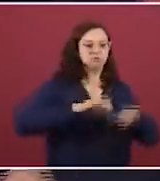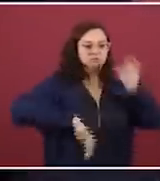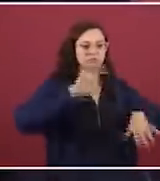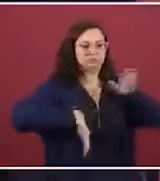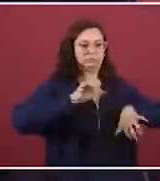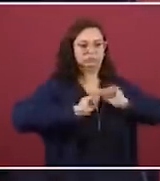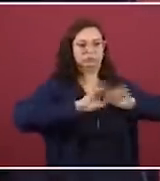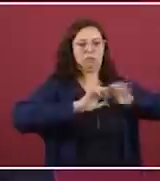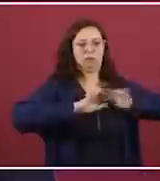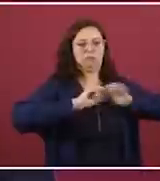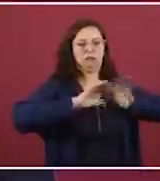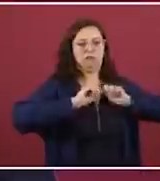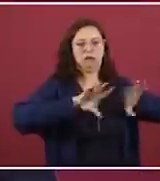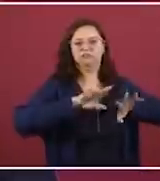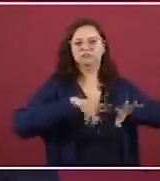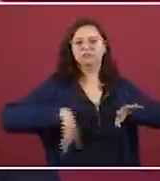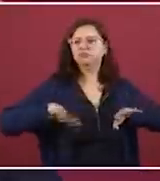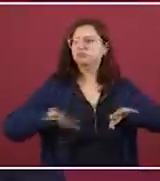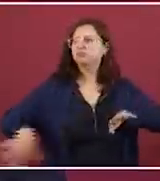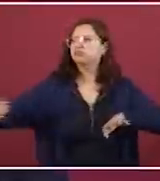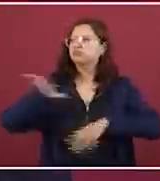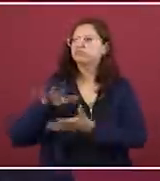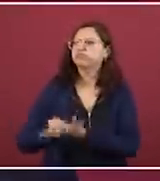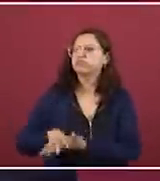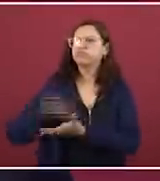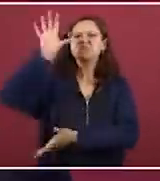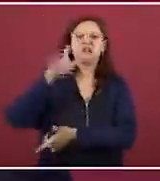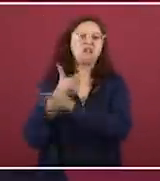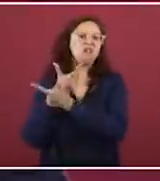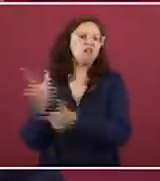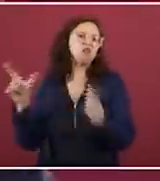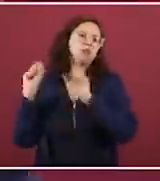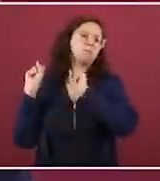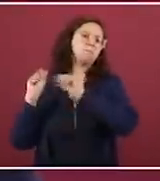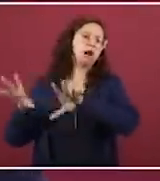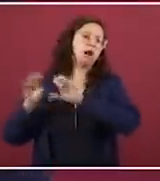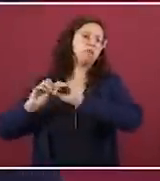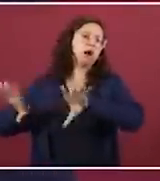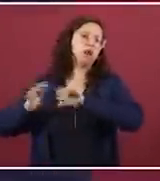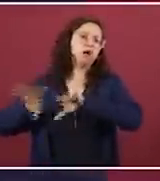libertad. Es que estaba